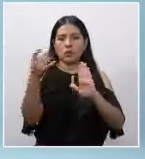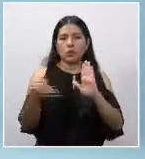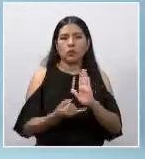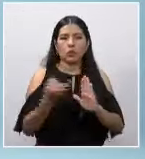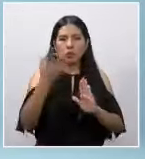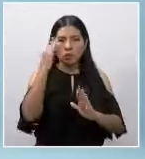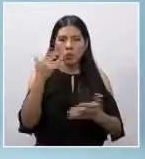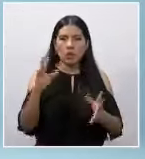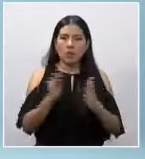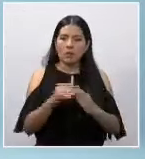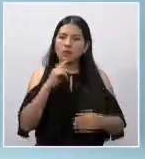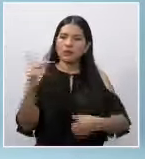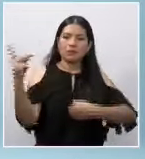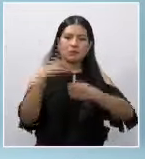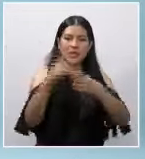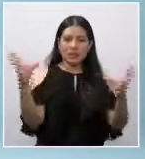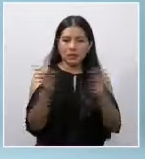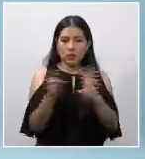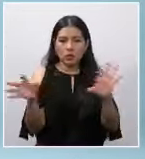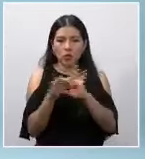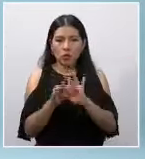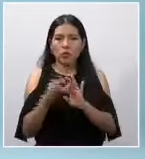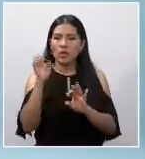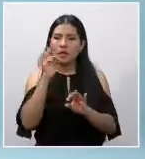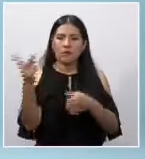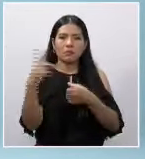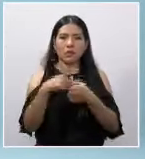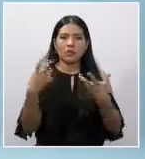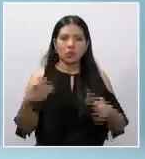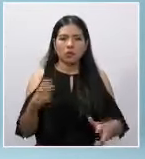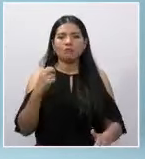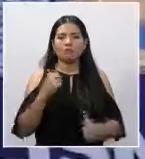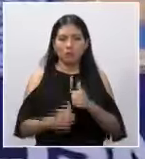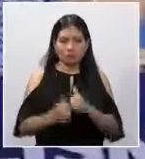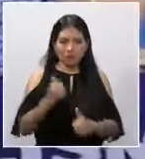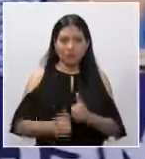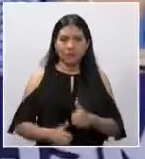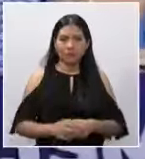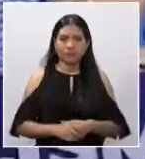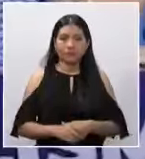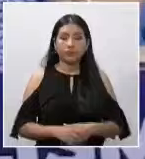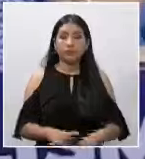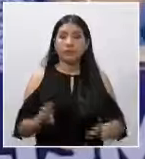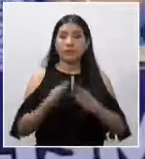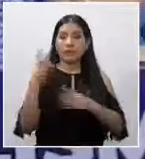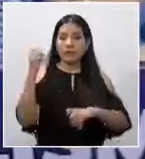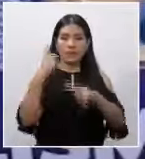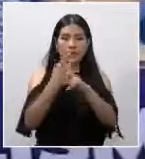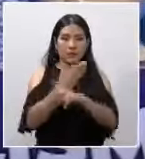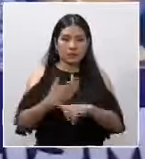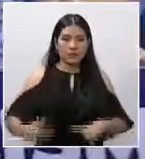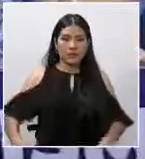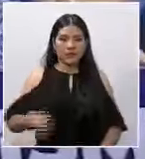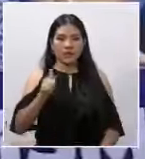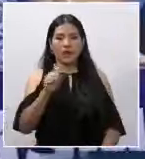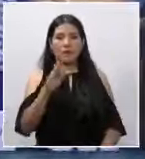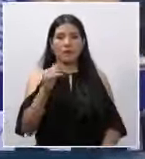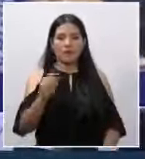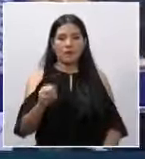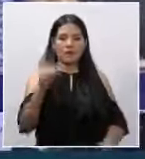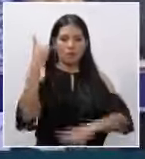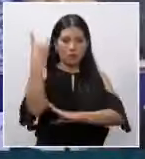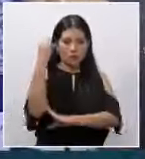fue convocado por el Pacto de Unidad, la no asistencia de Evo Morales. El expresidente de la FAN Bolivia y